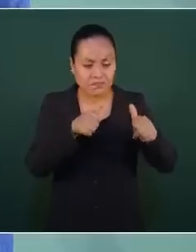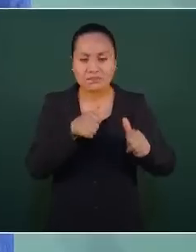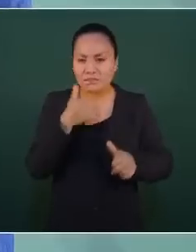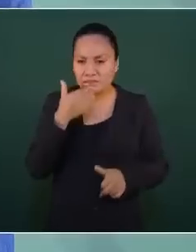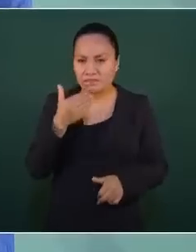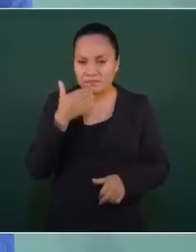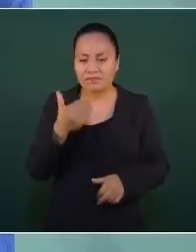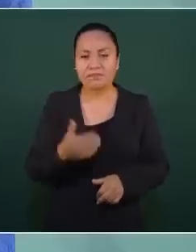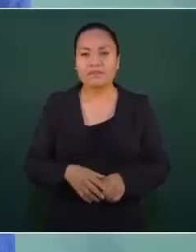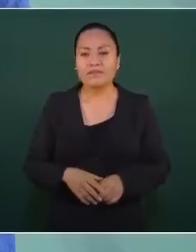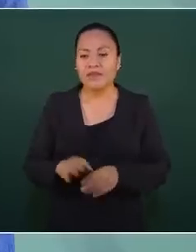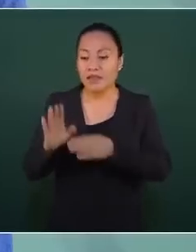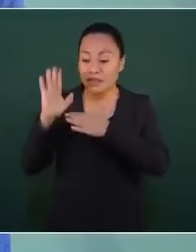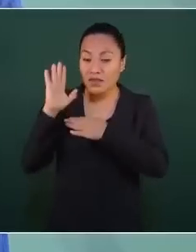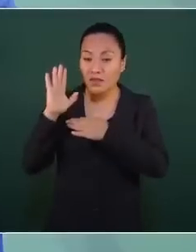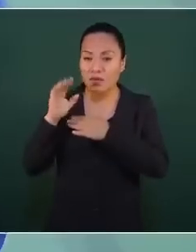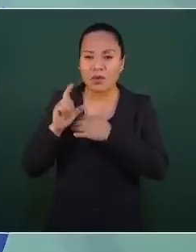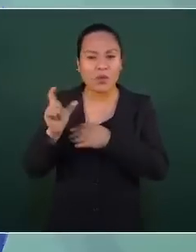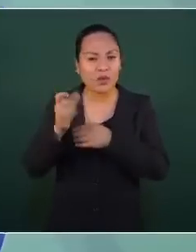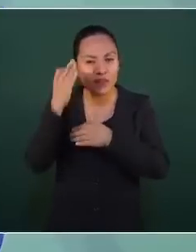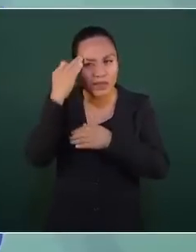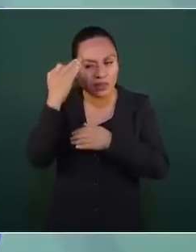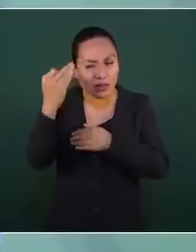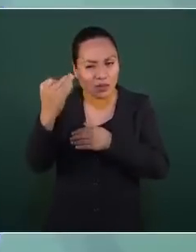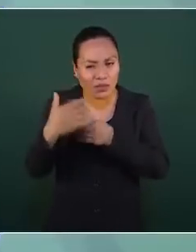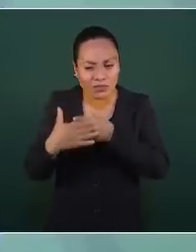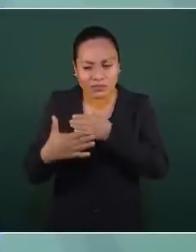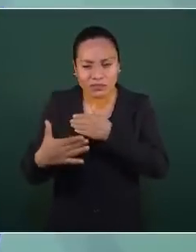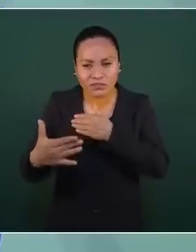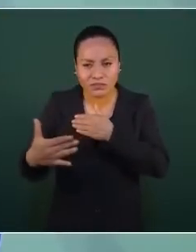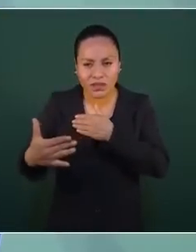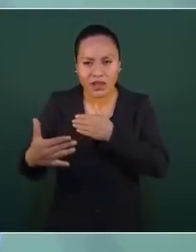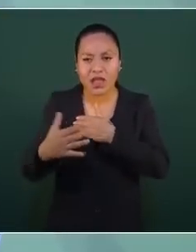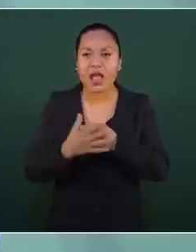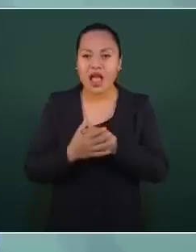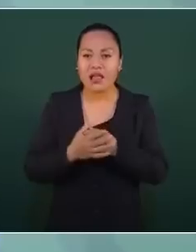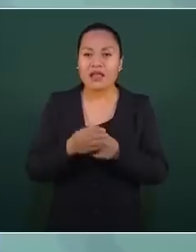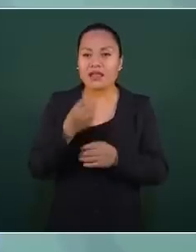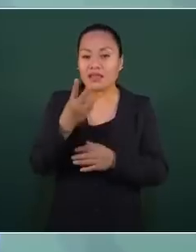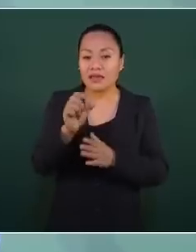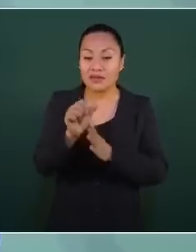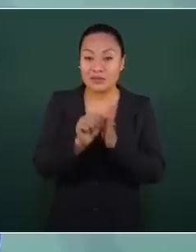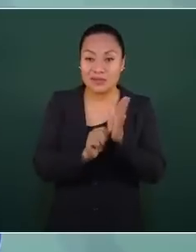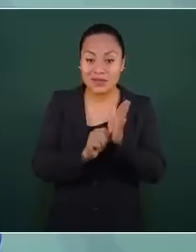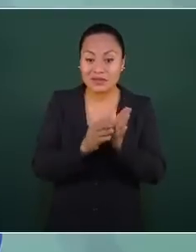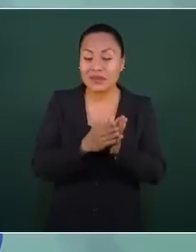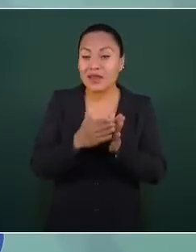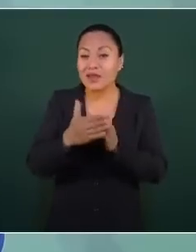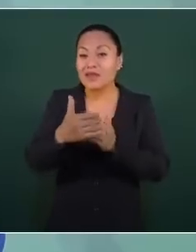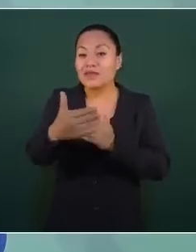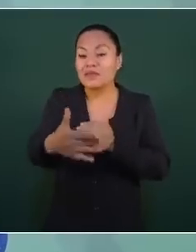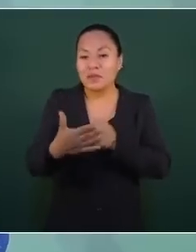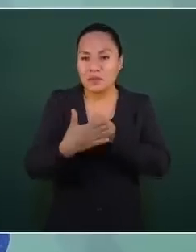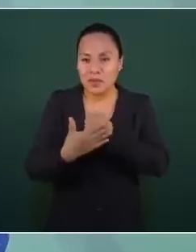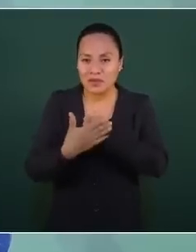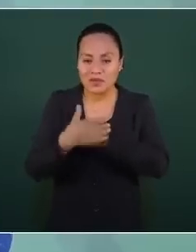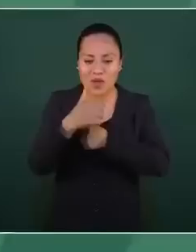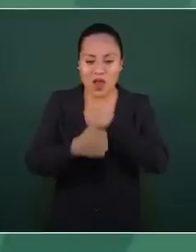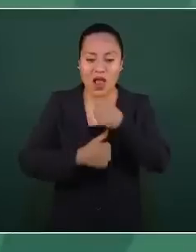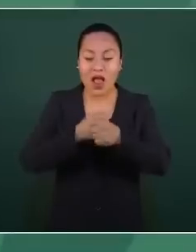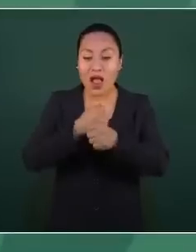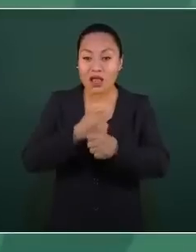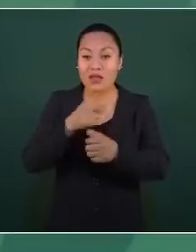existe el compromiso de terminarla en el primer trimestre del 23, la